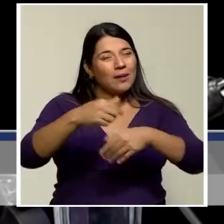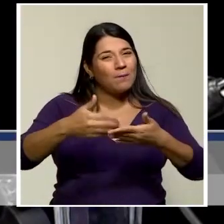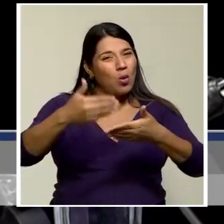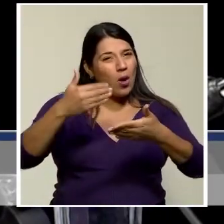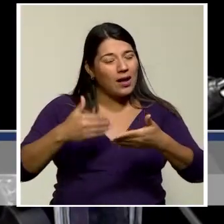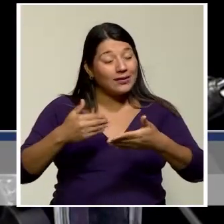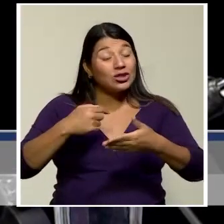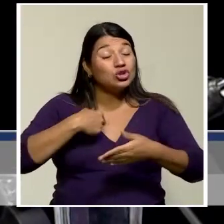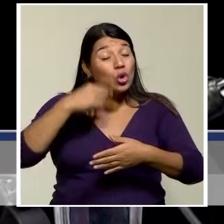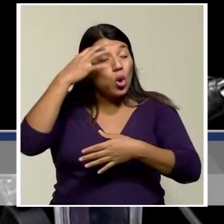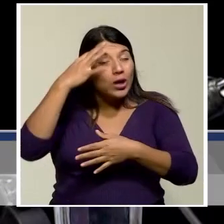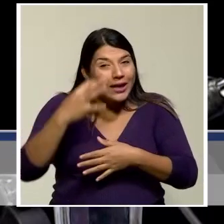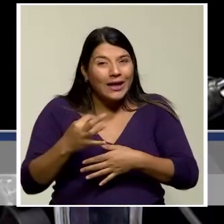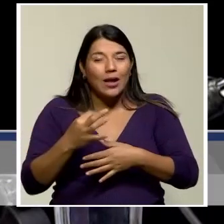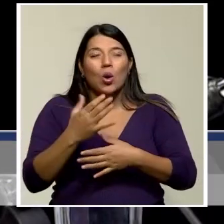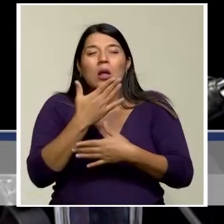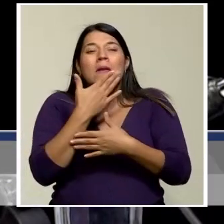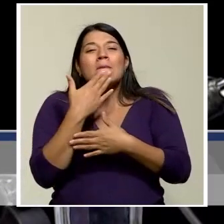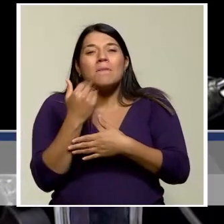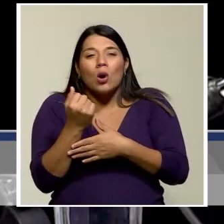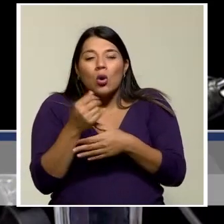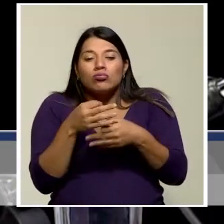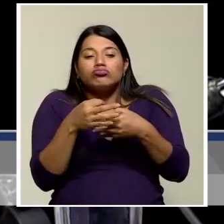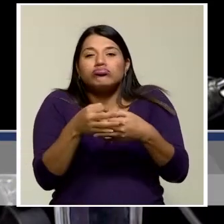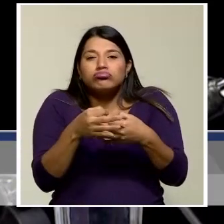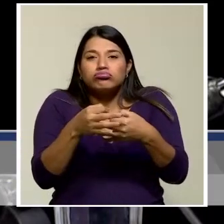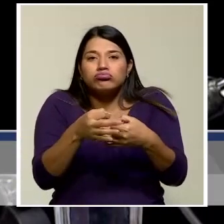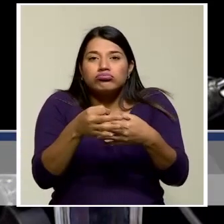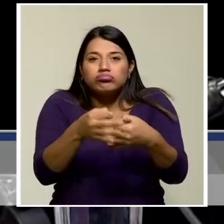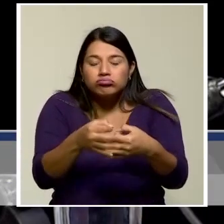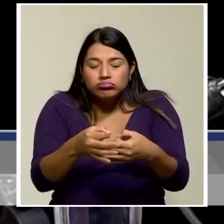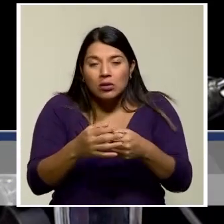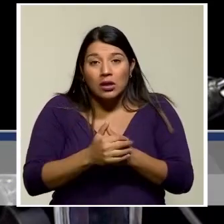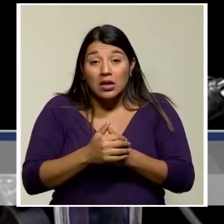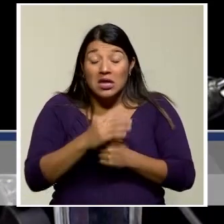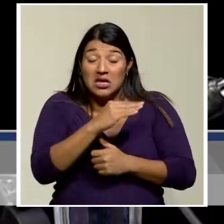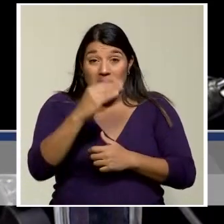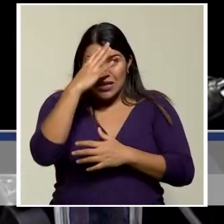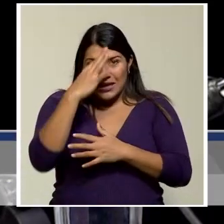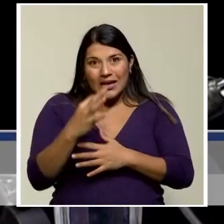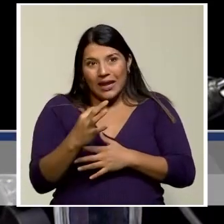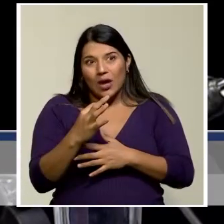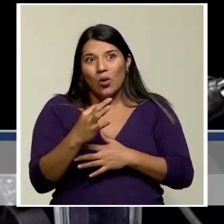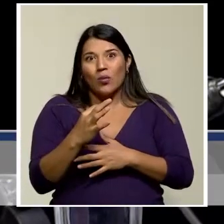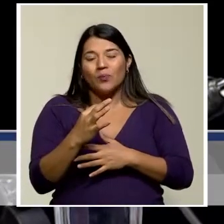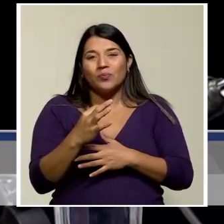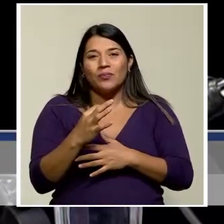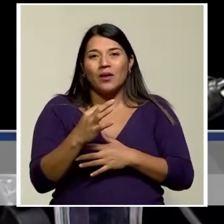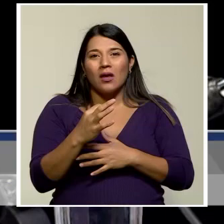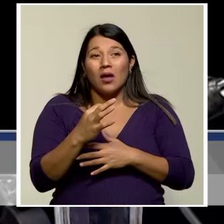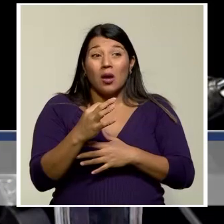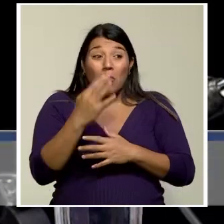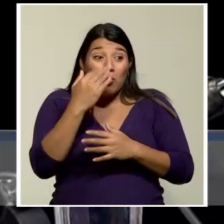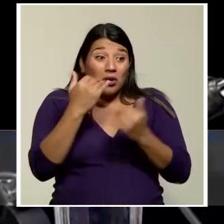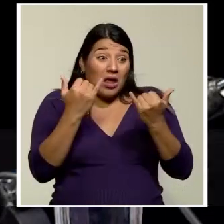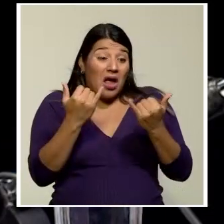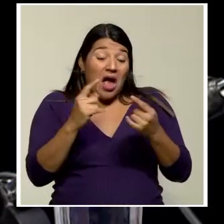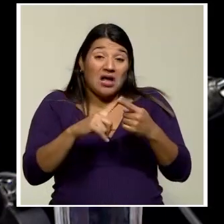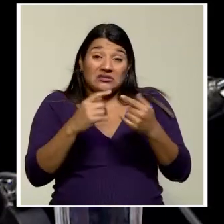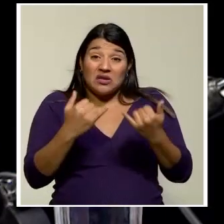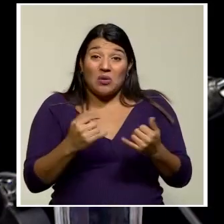que era conveniente acortar la campaña electoral y creo que los hechos me están dando la razón porque eso está como empezando, a pesar de